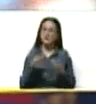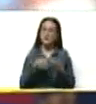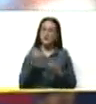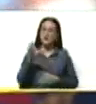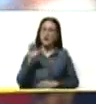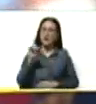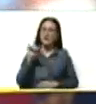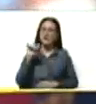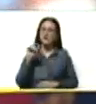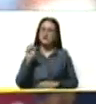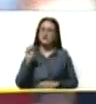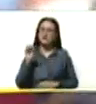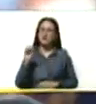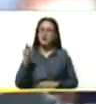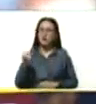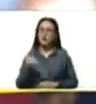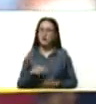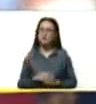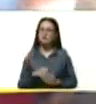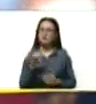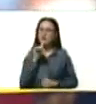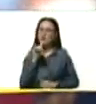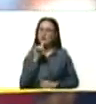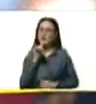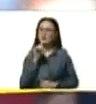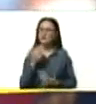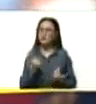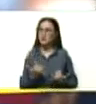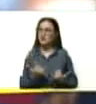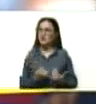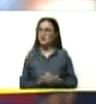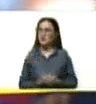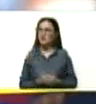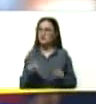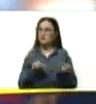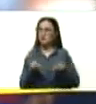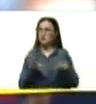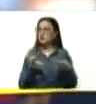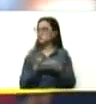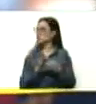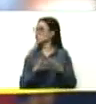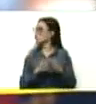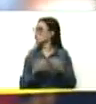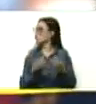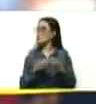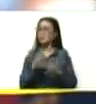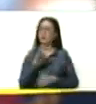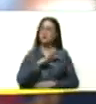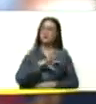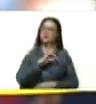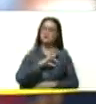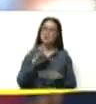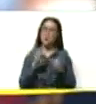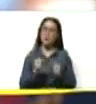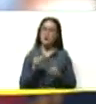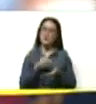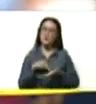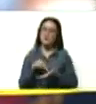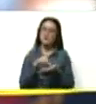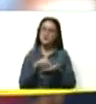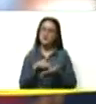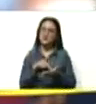Edison, para tener información en tiempo real y hacer la coordinación con todos los órganos de seguridad ciudadana que participan